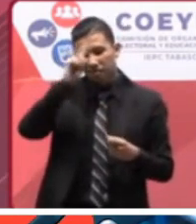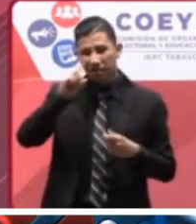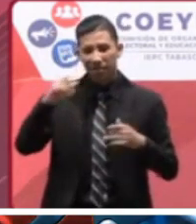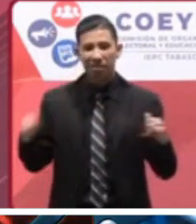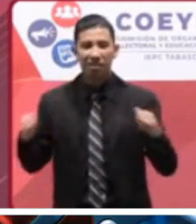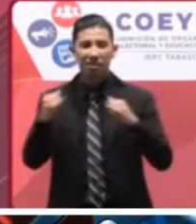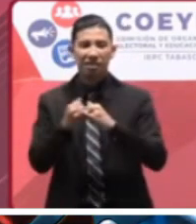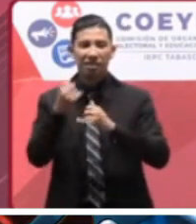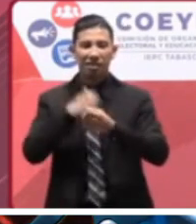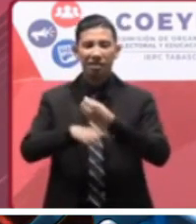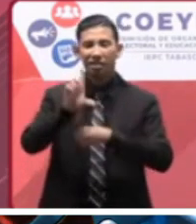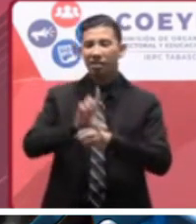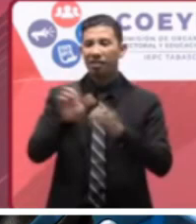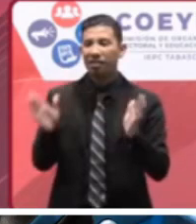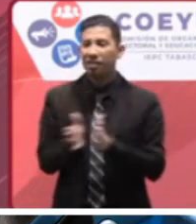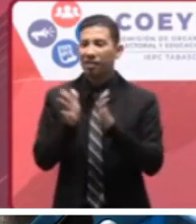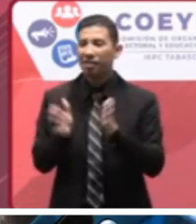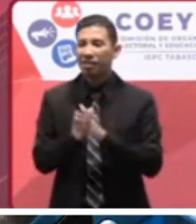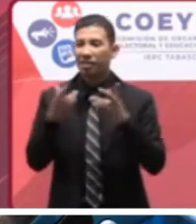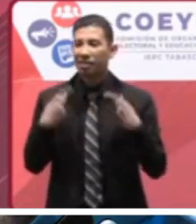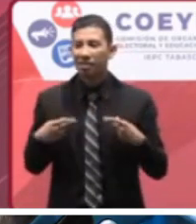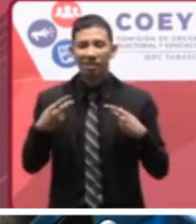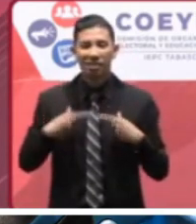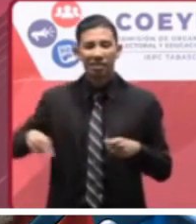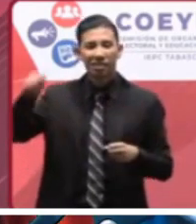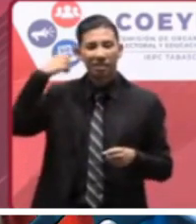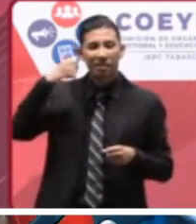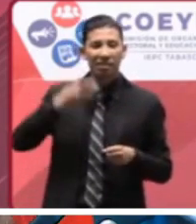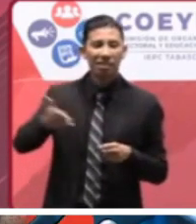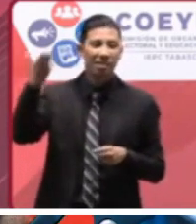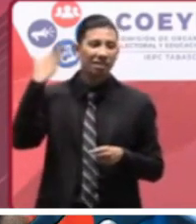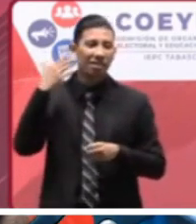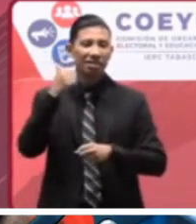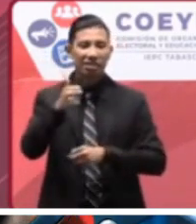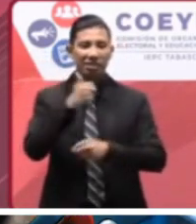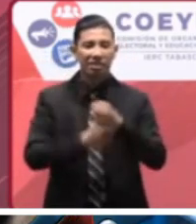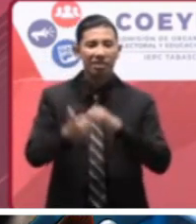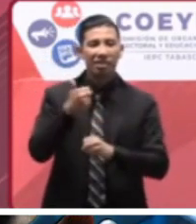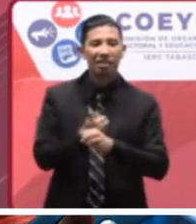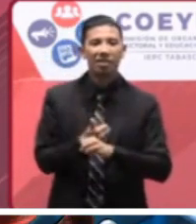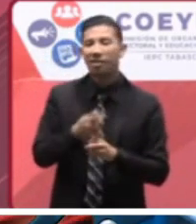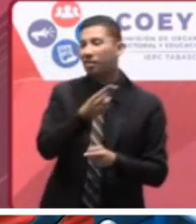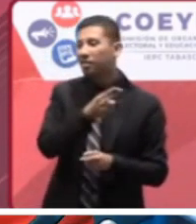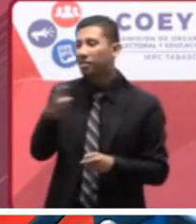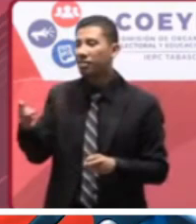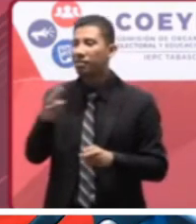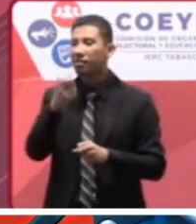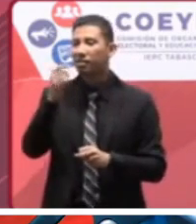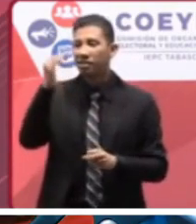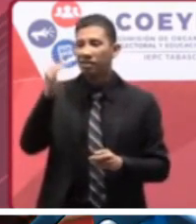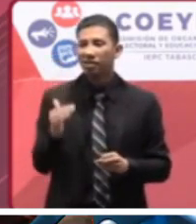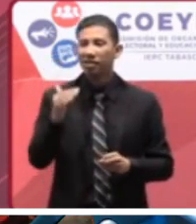Instituto Electoral y de Participación Ciudadana hace más de 6 años y les dije, es que ustedes se tienen que bajar los